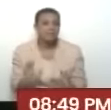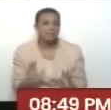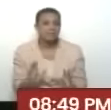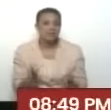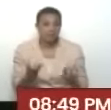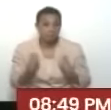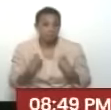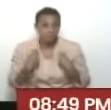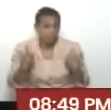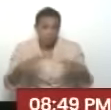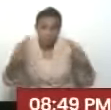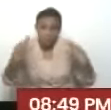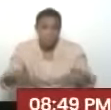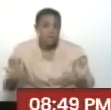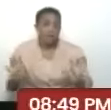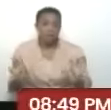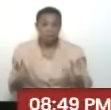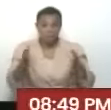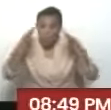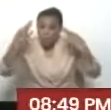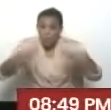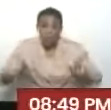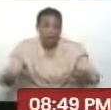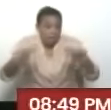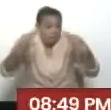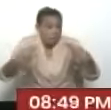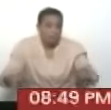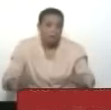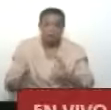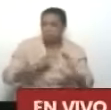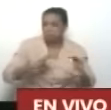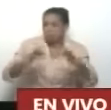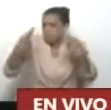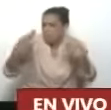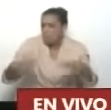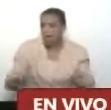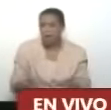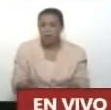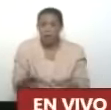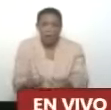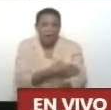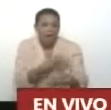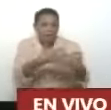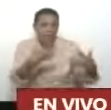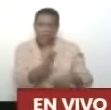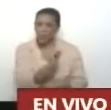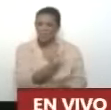vivo, así, de manera espontánea. ¿Ah?